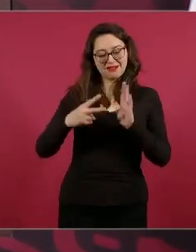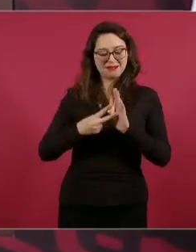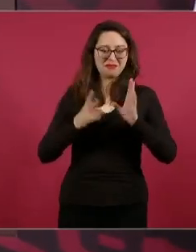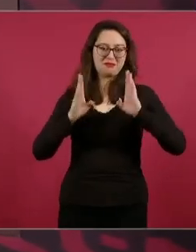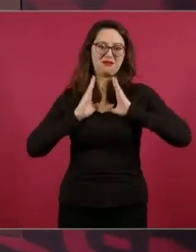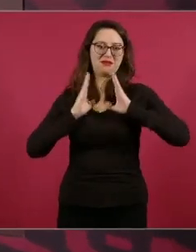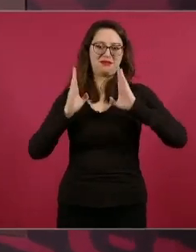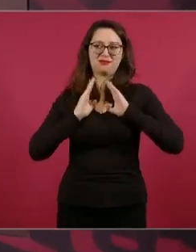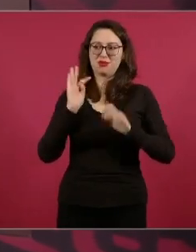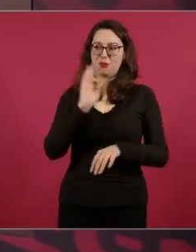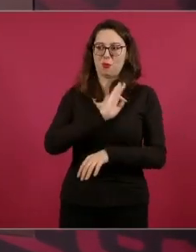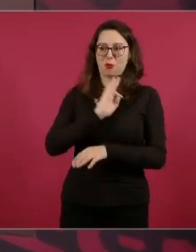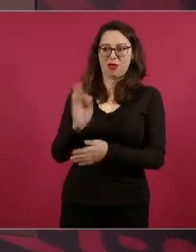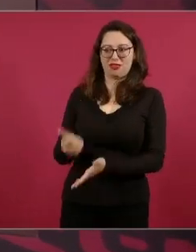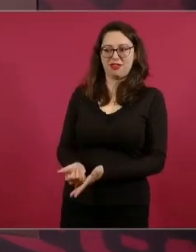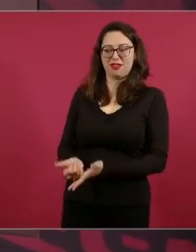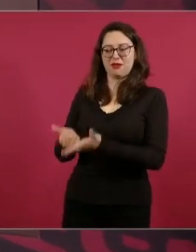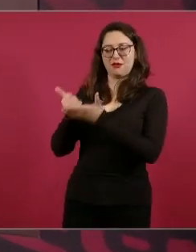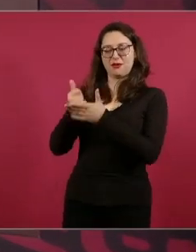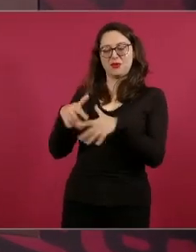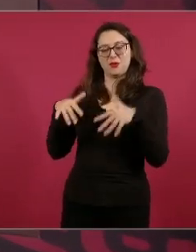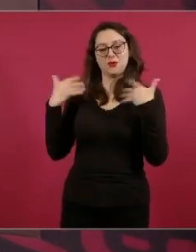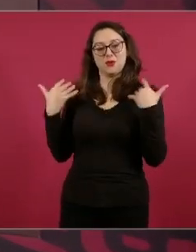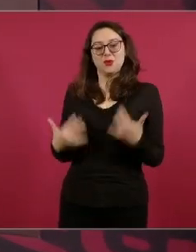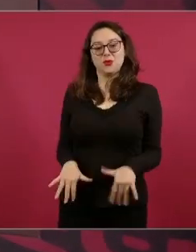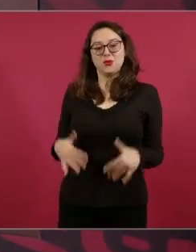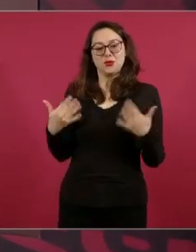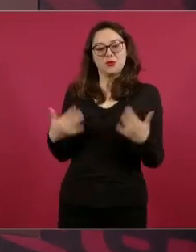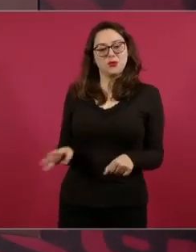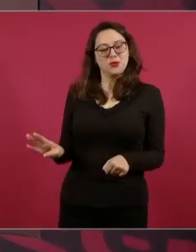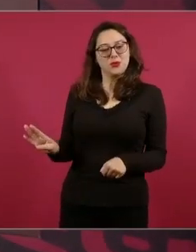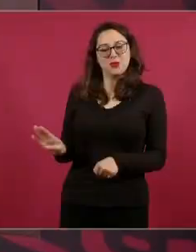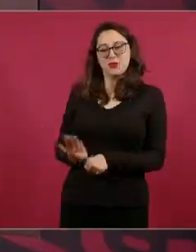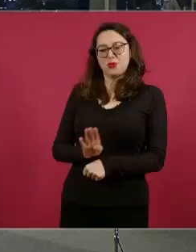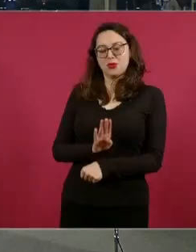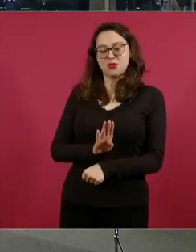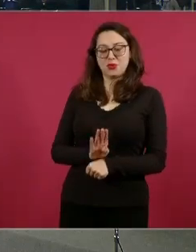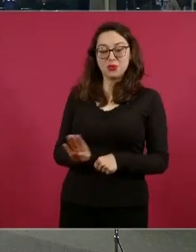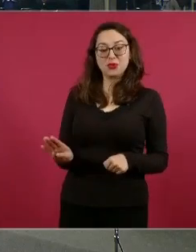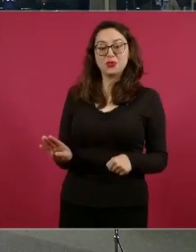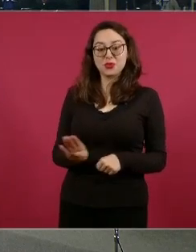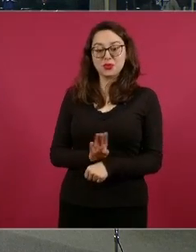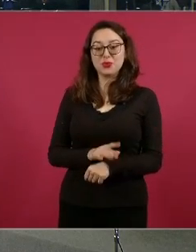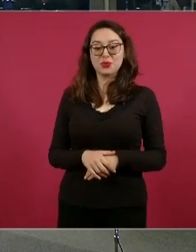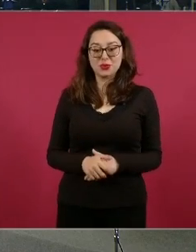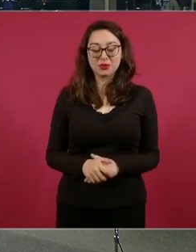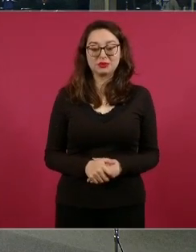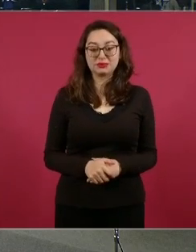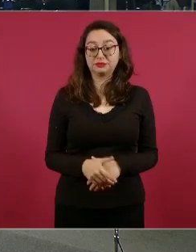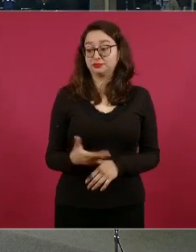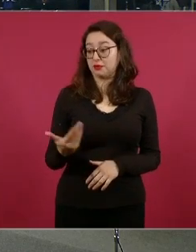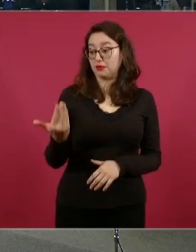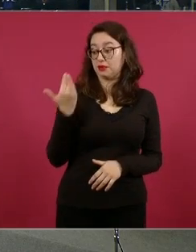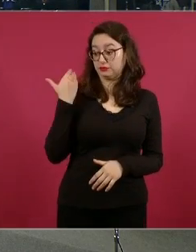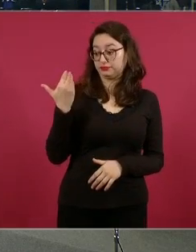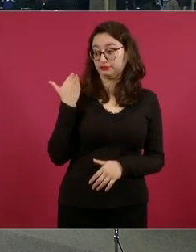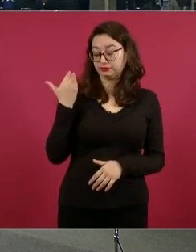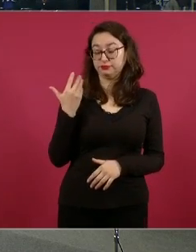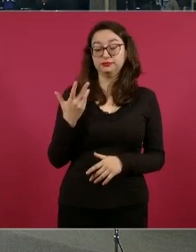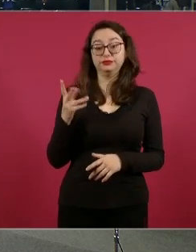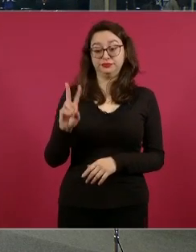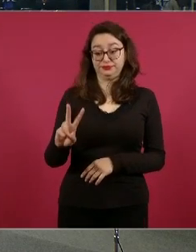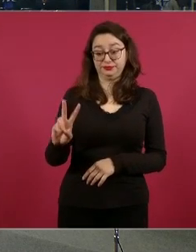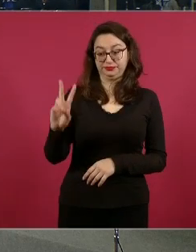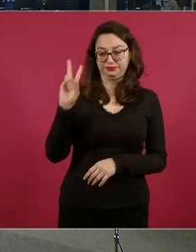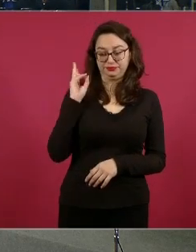militares. Ahora que se conmemoró un aniversario más de la Marcha de la Lealtad,